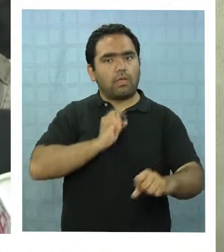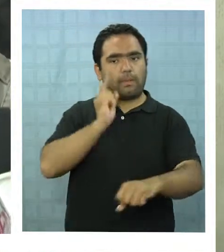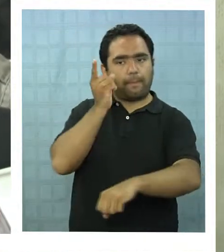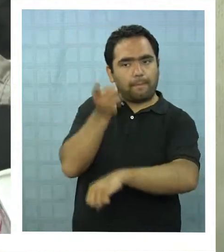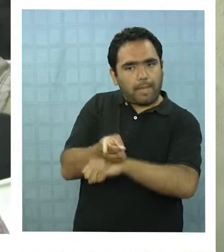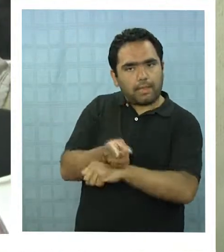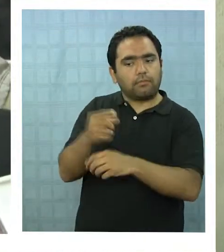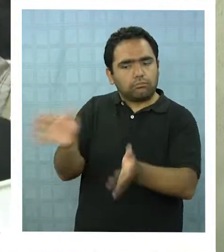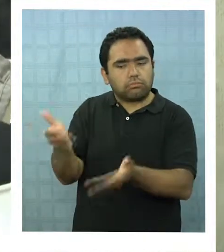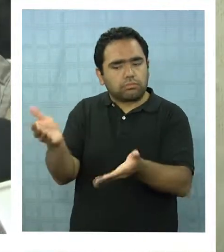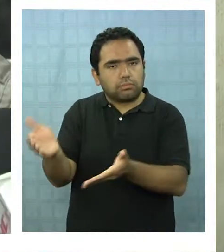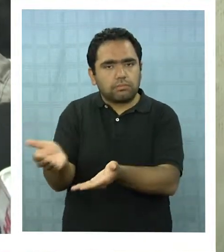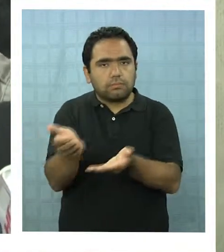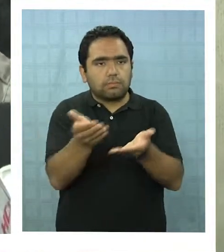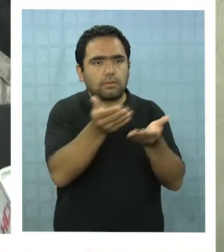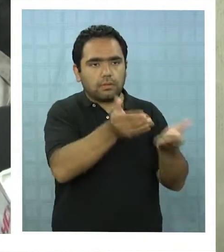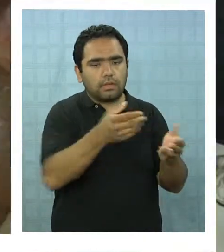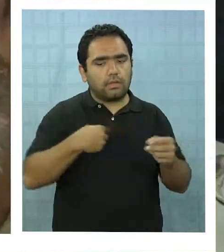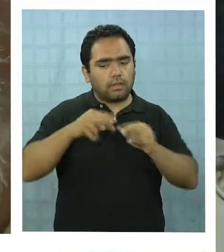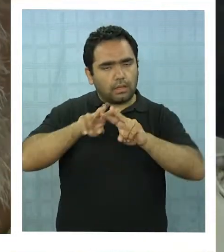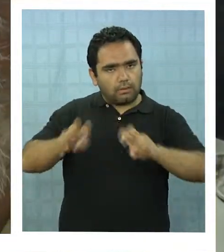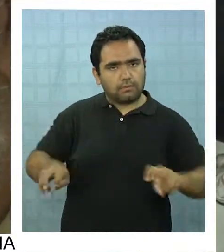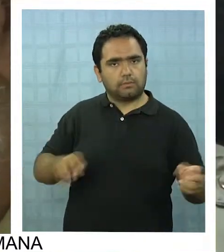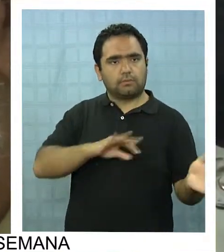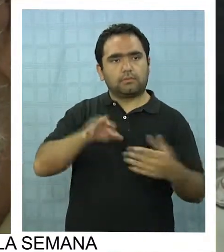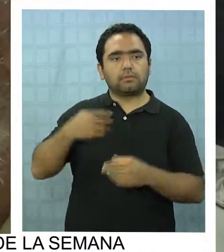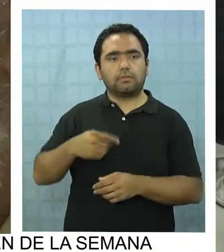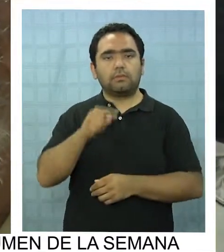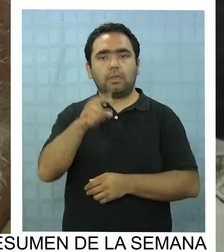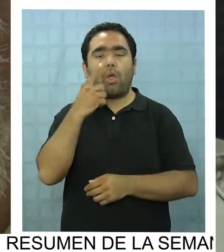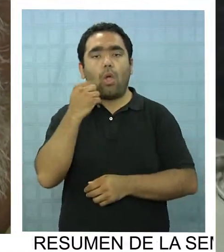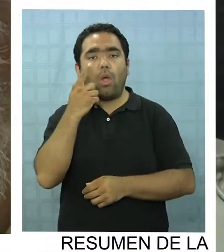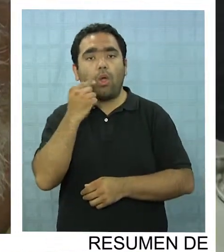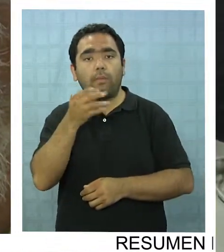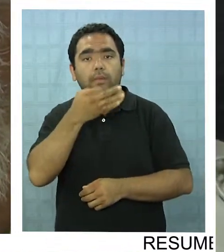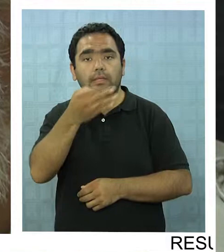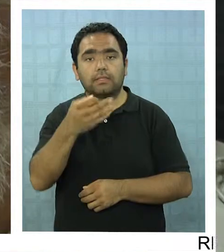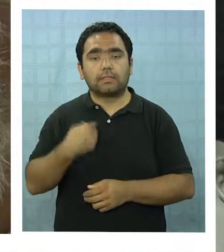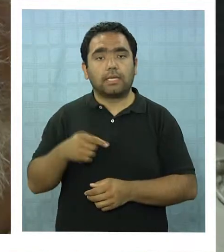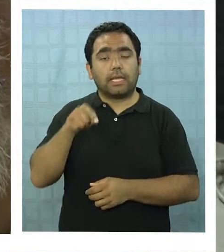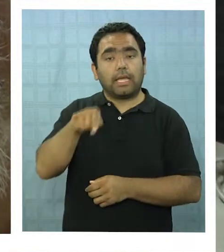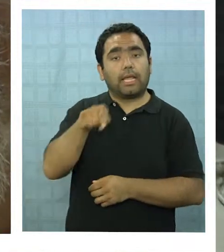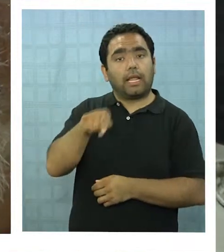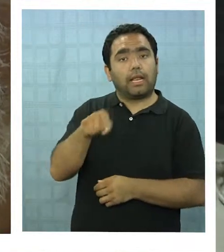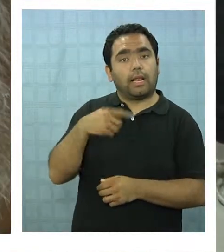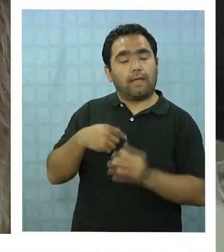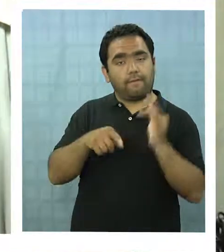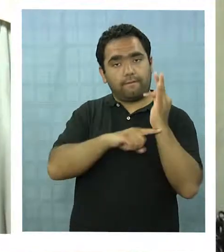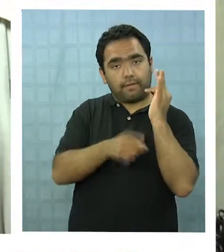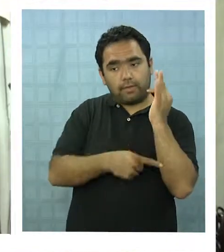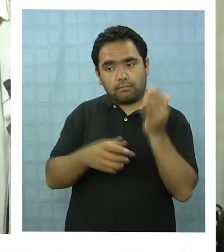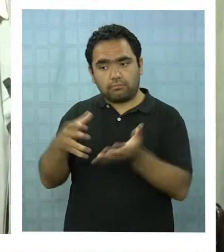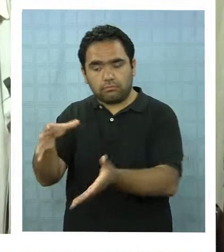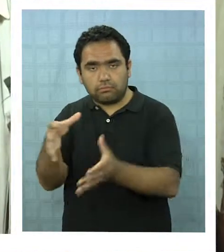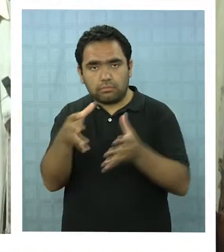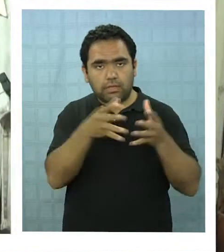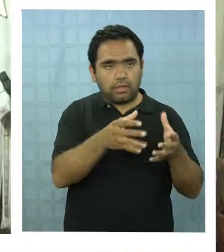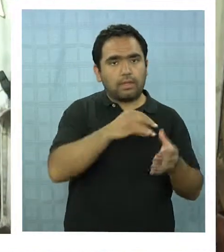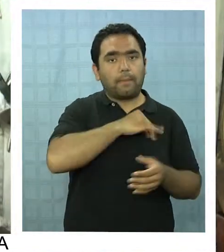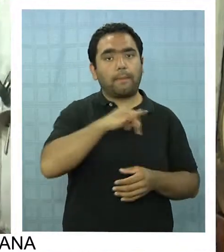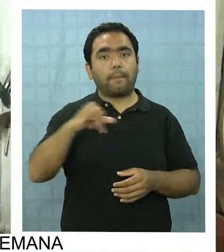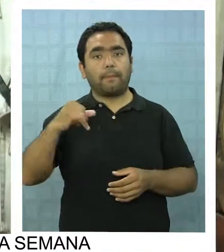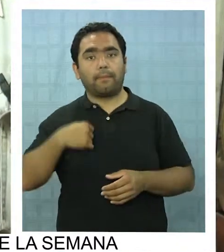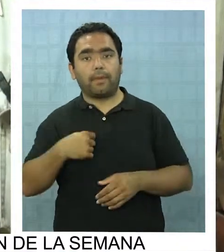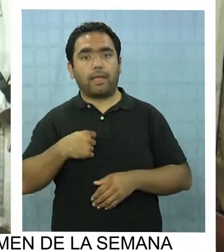de levantamiento de sadosamiento y intervención directa según Téllez la fiscalía entrega luego los restos al servicio médico legal quienes